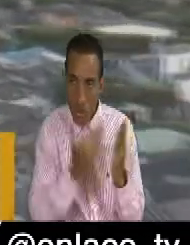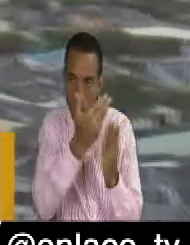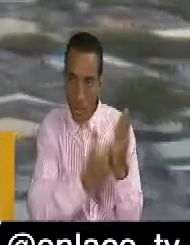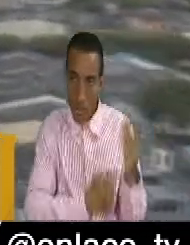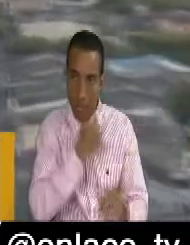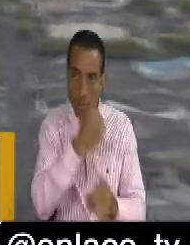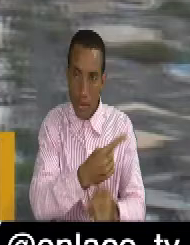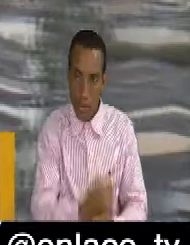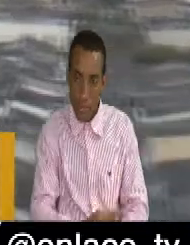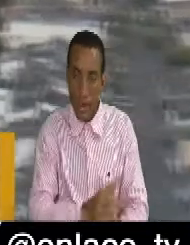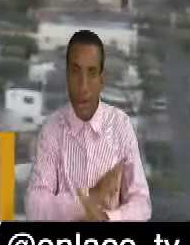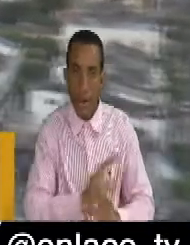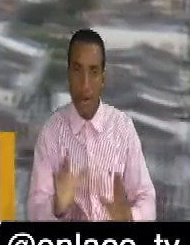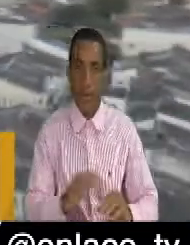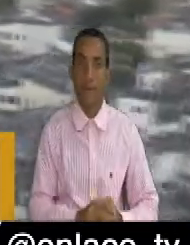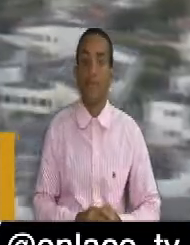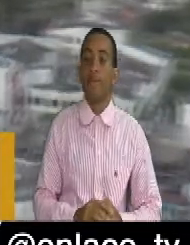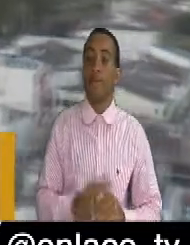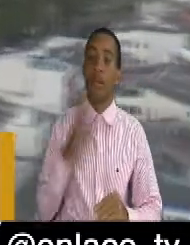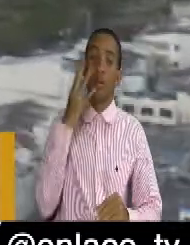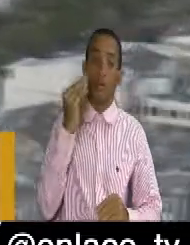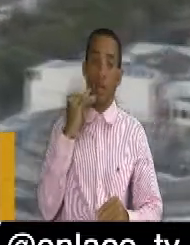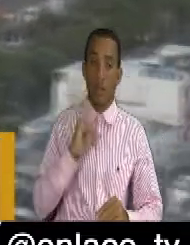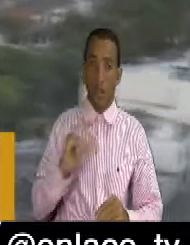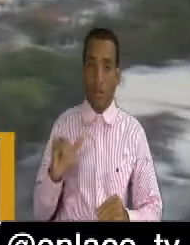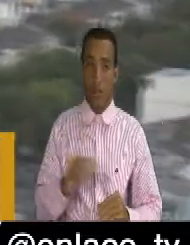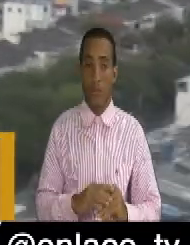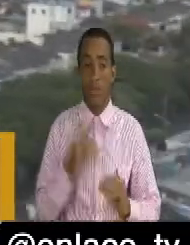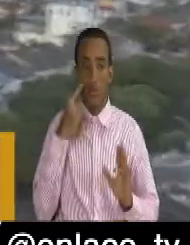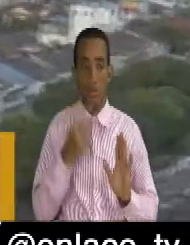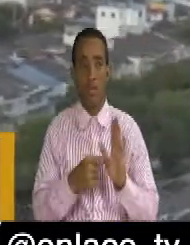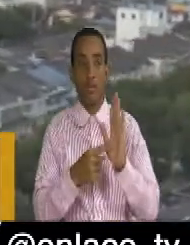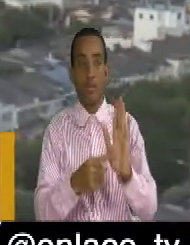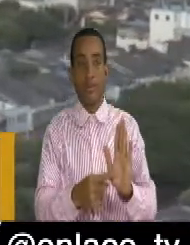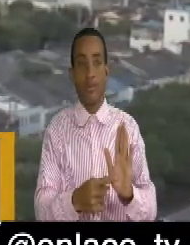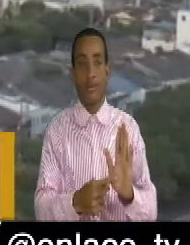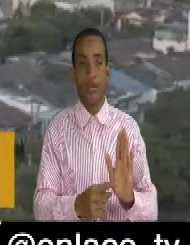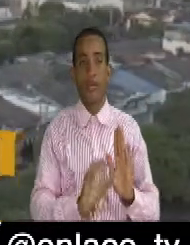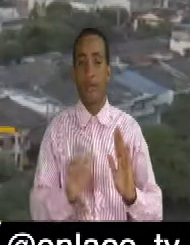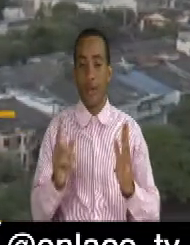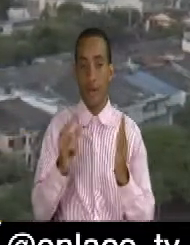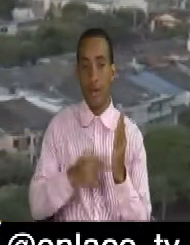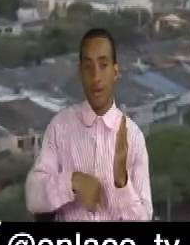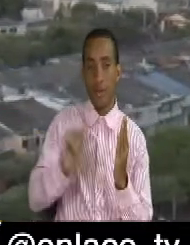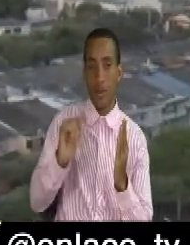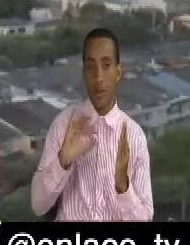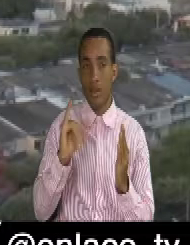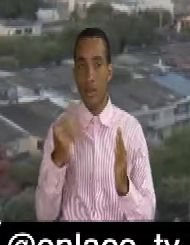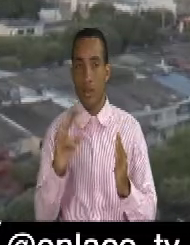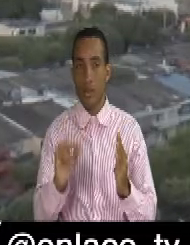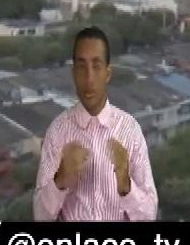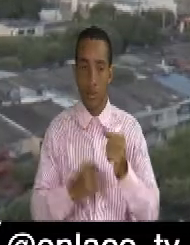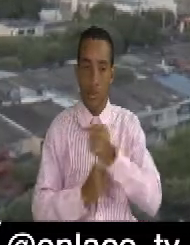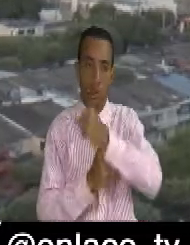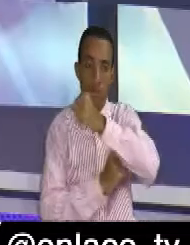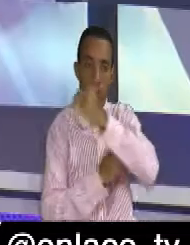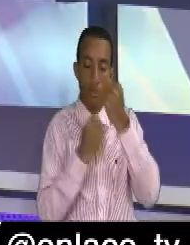esta convocatoria y la experiencia especificada demostrable, y así aprueban otorgar el fortalecimiento.